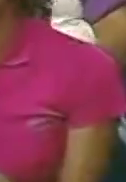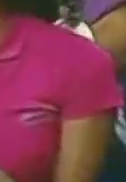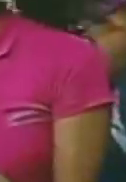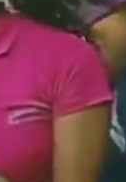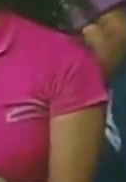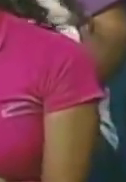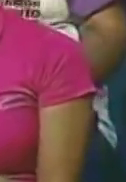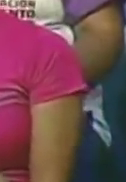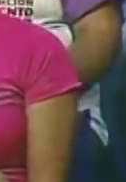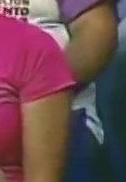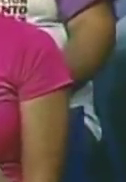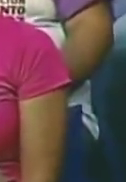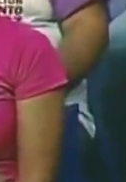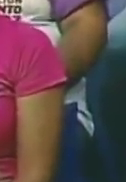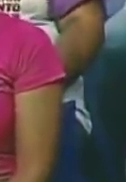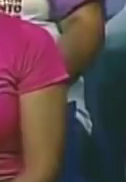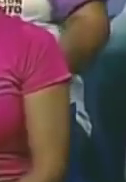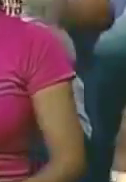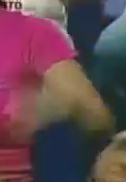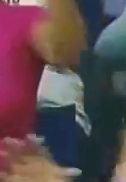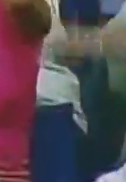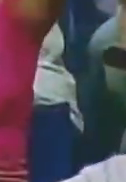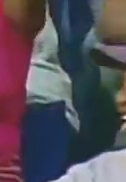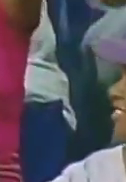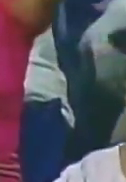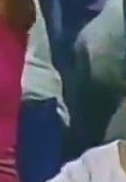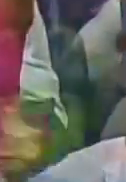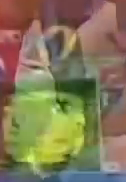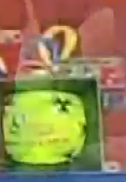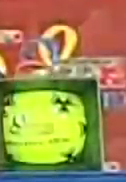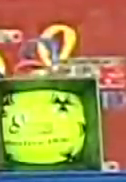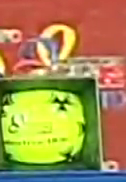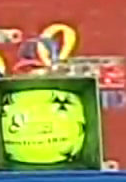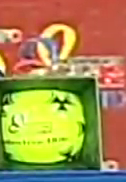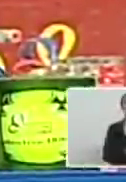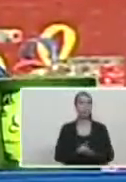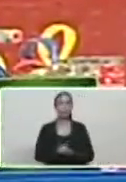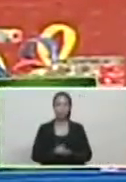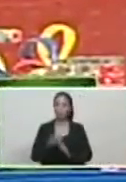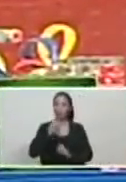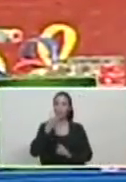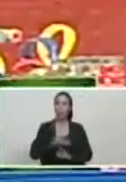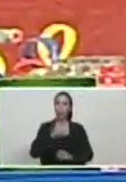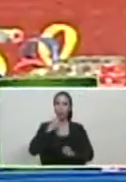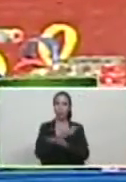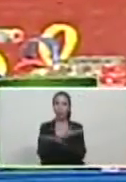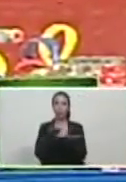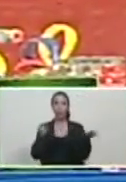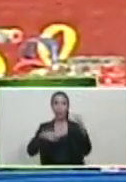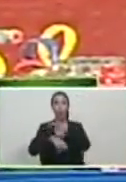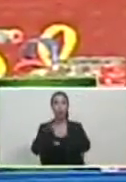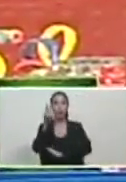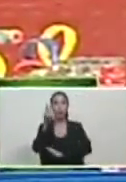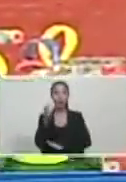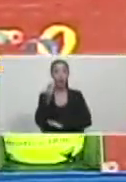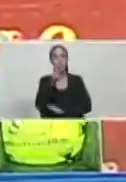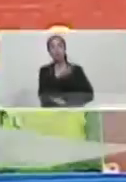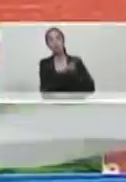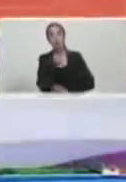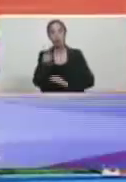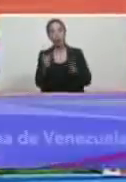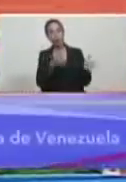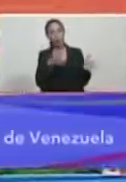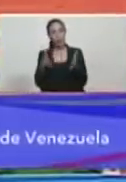Moros. Un saludo, pues, a todo el movimiento por la paz y la vida. Buenas tardes. Viernes 22 de